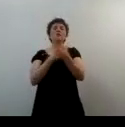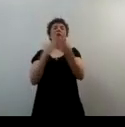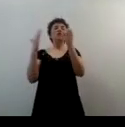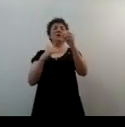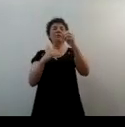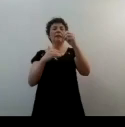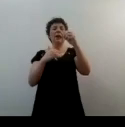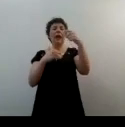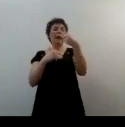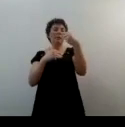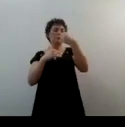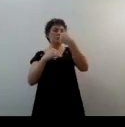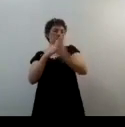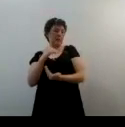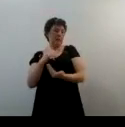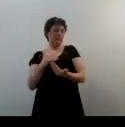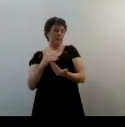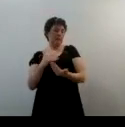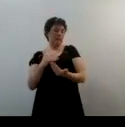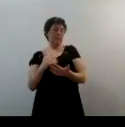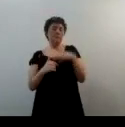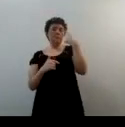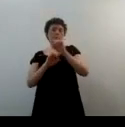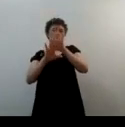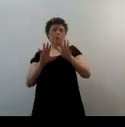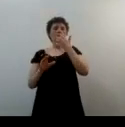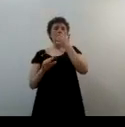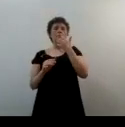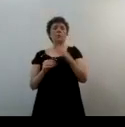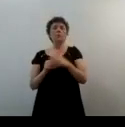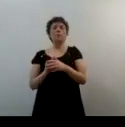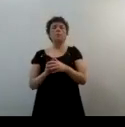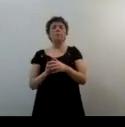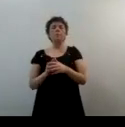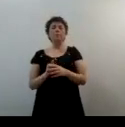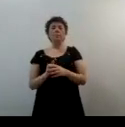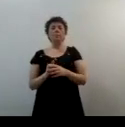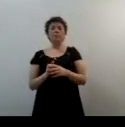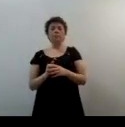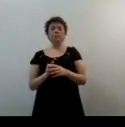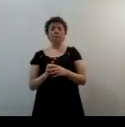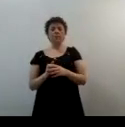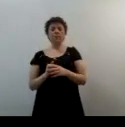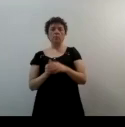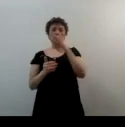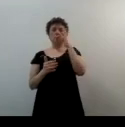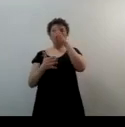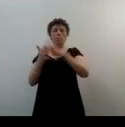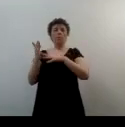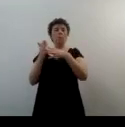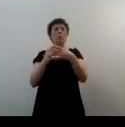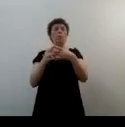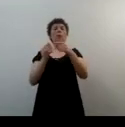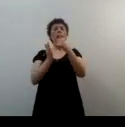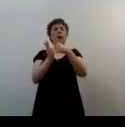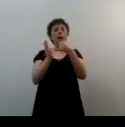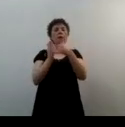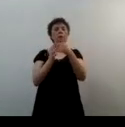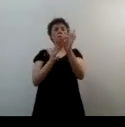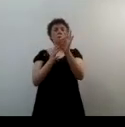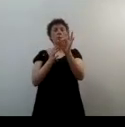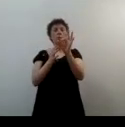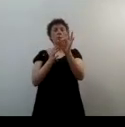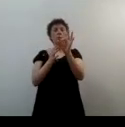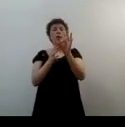referencia. Y, por ejemplo, el pan lo mido pues, con gramos, tal cual, pero una legumbre, una arroz, una pasta, hablo de gramos en crudo. O